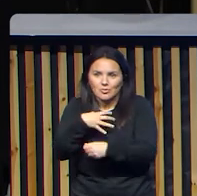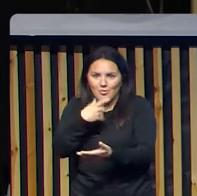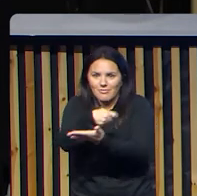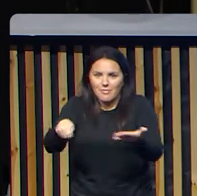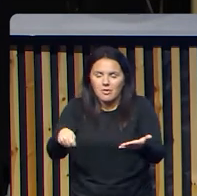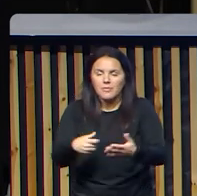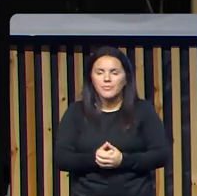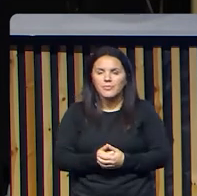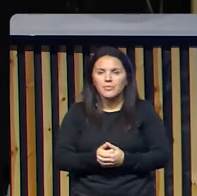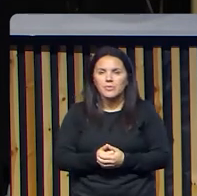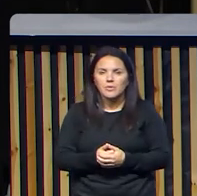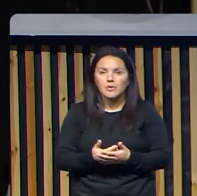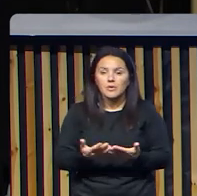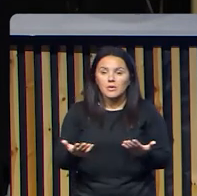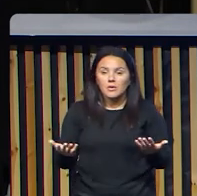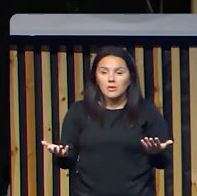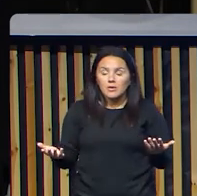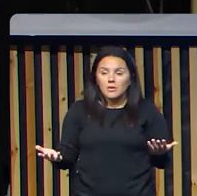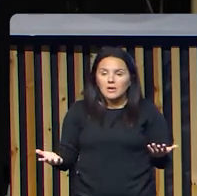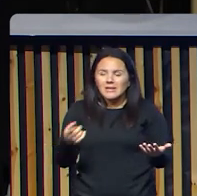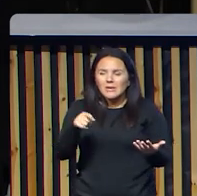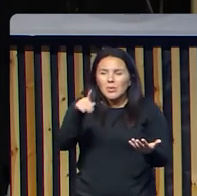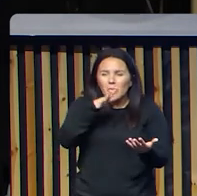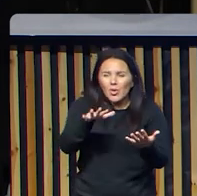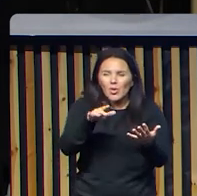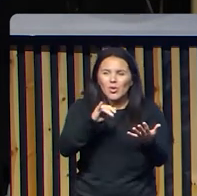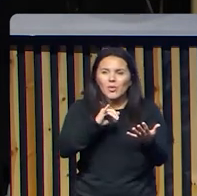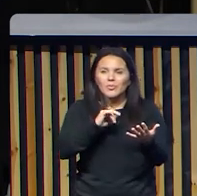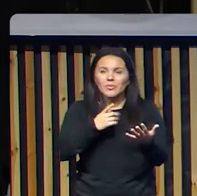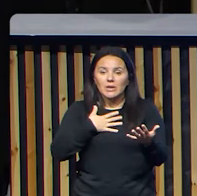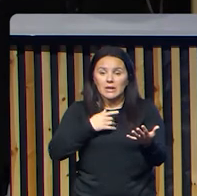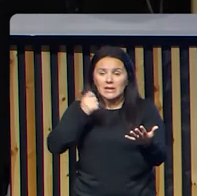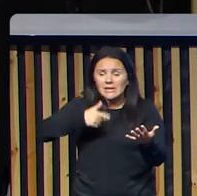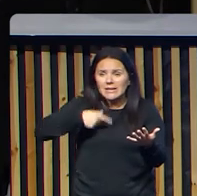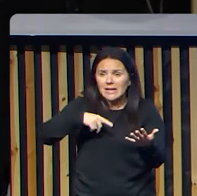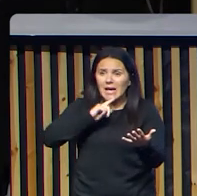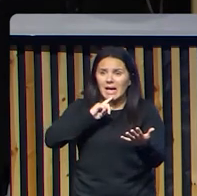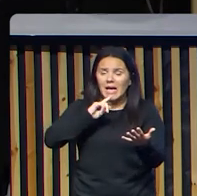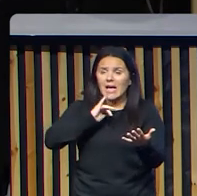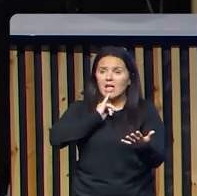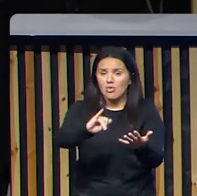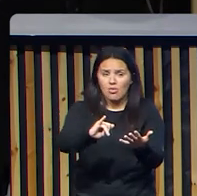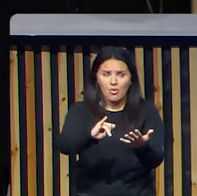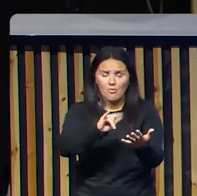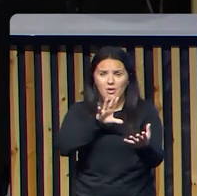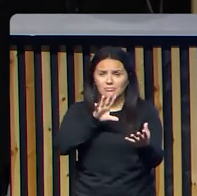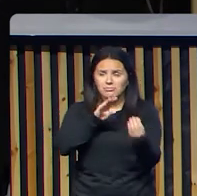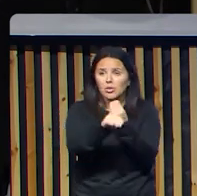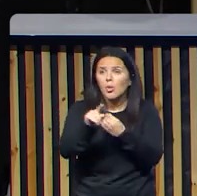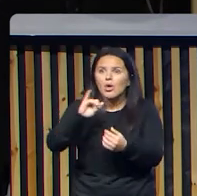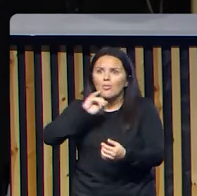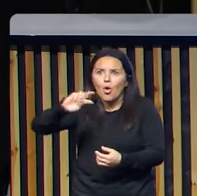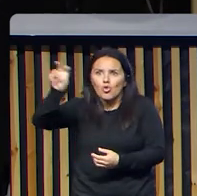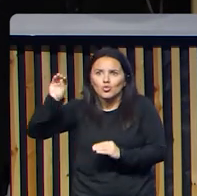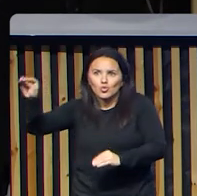pues porque no entienden bien las lenguas vehiculares porque su lengua natural es el urdú